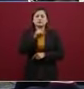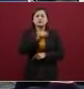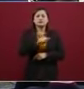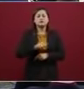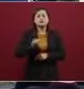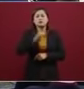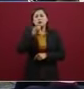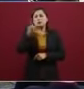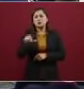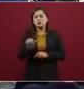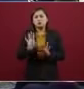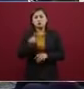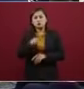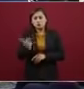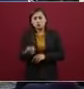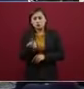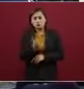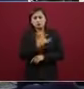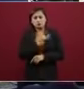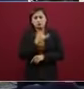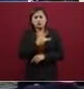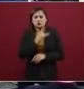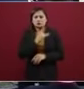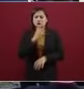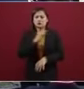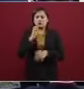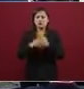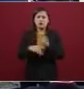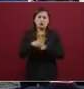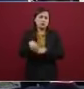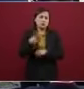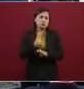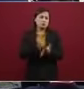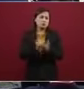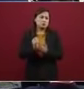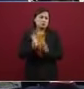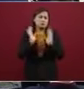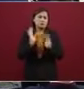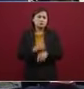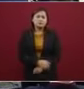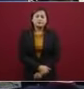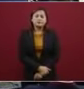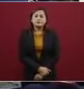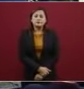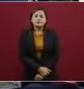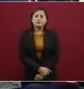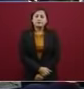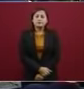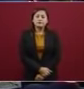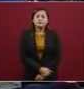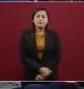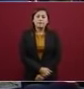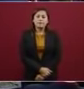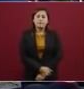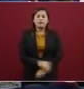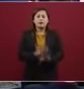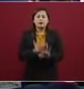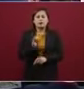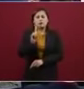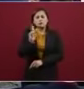anden de tiempo, y podemos terminar en el momento que ustedes dispongan. Adelante. Gracias. Una pregunta